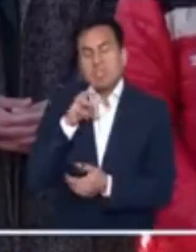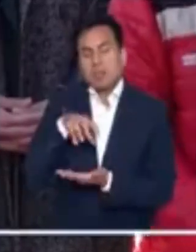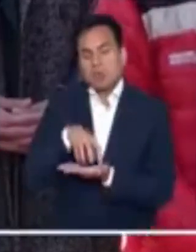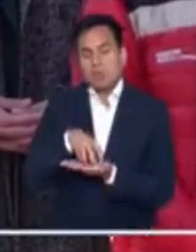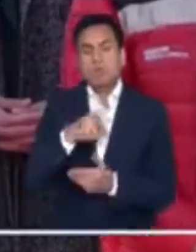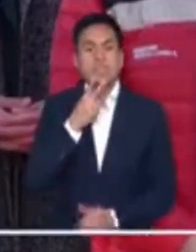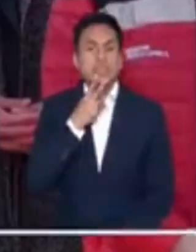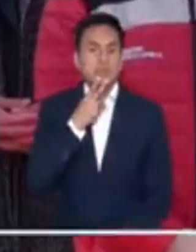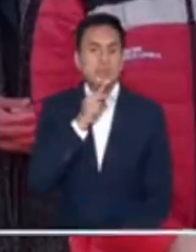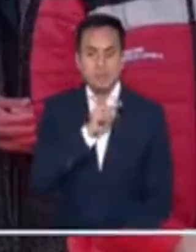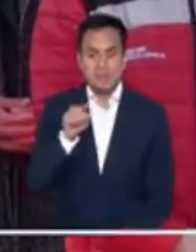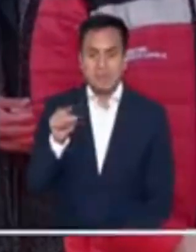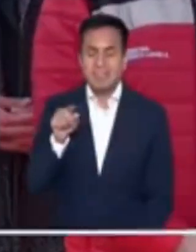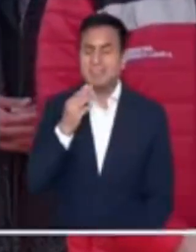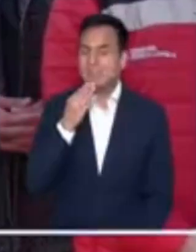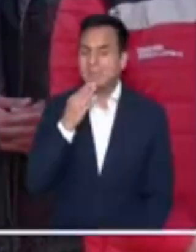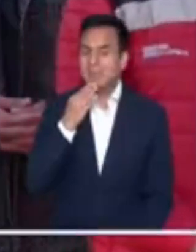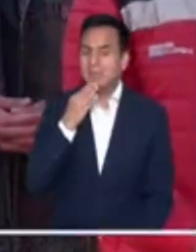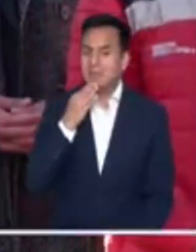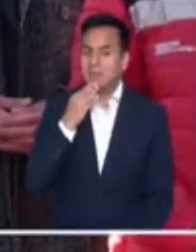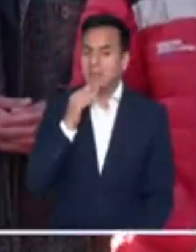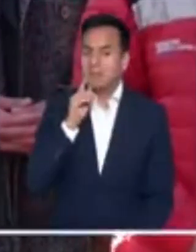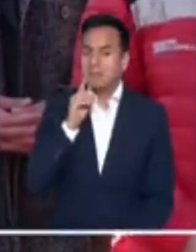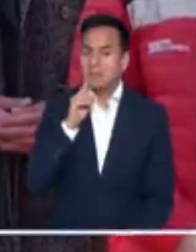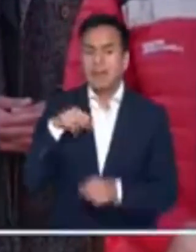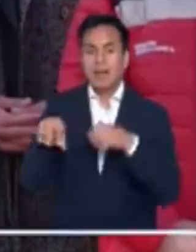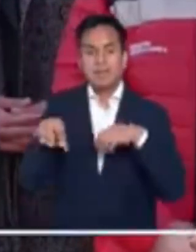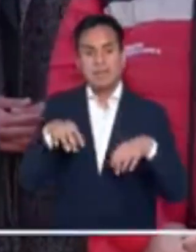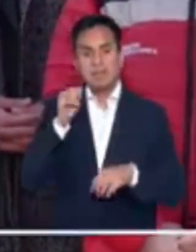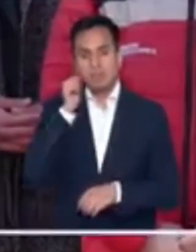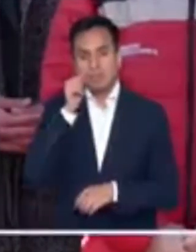comuna en la que viven y en la que tienen sus actividades cotidianas.